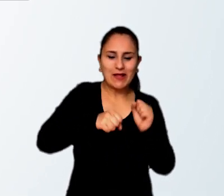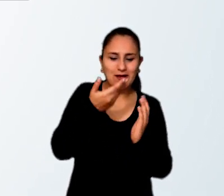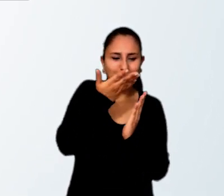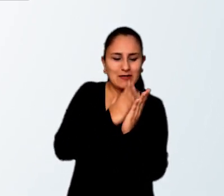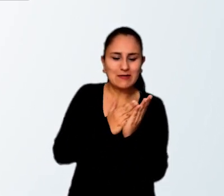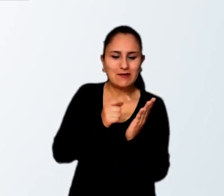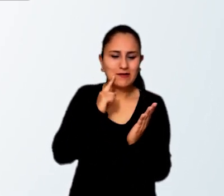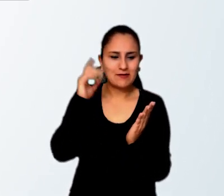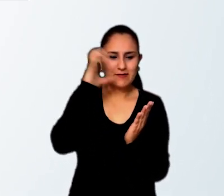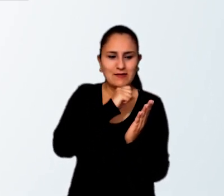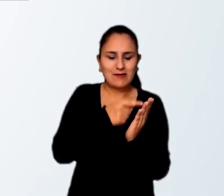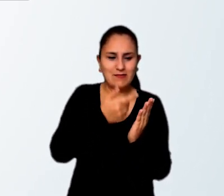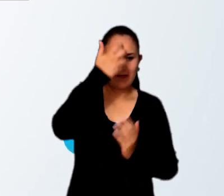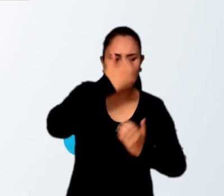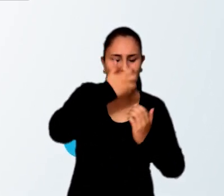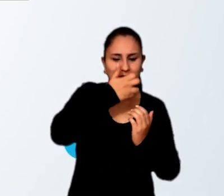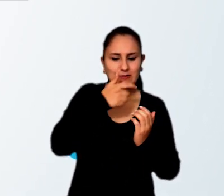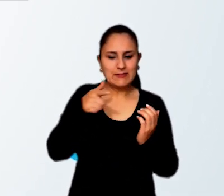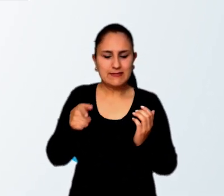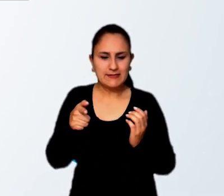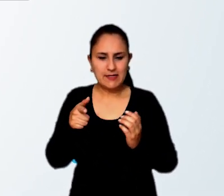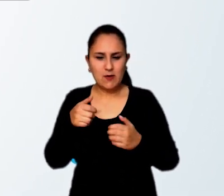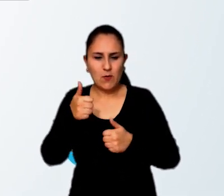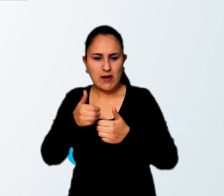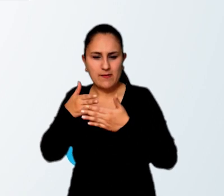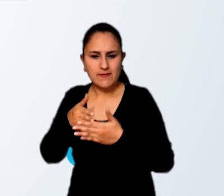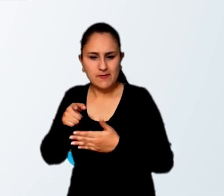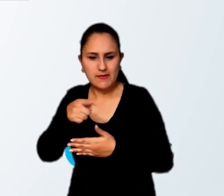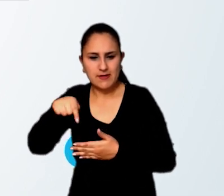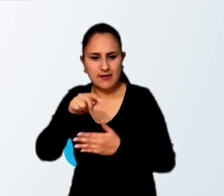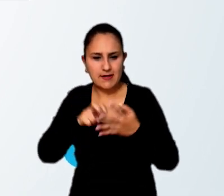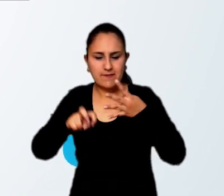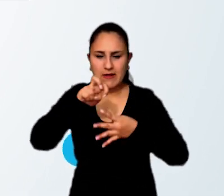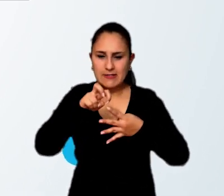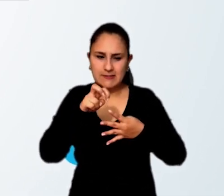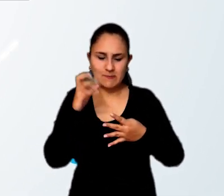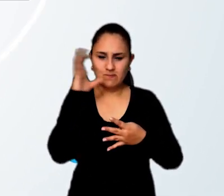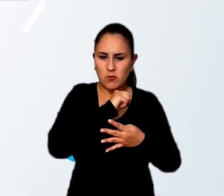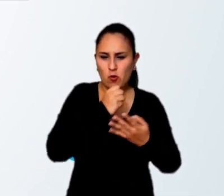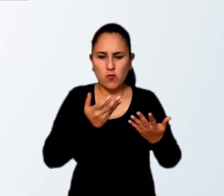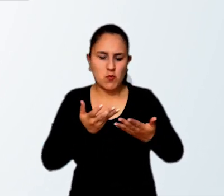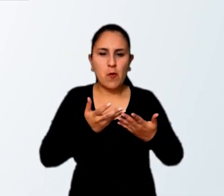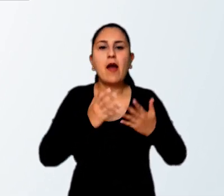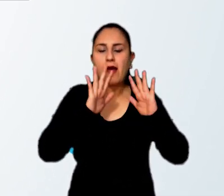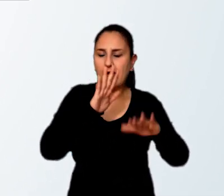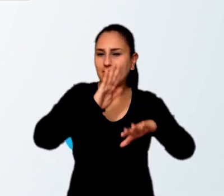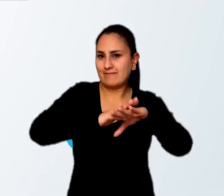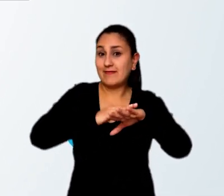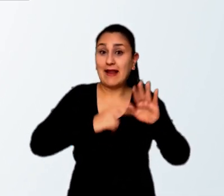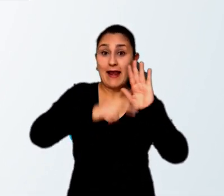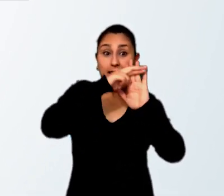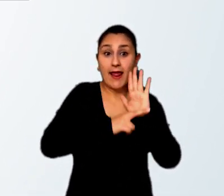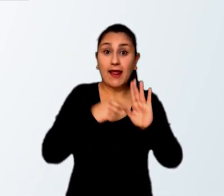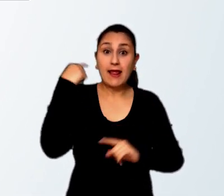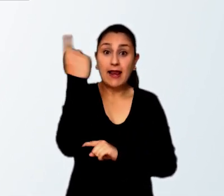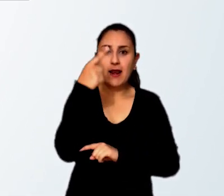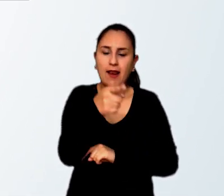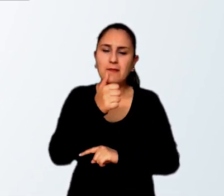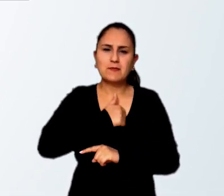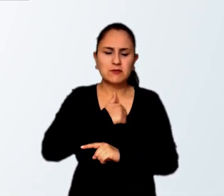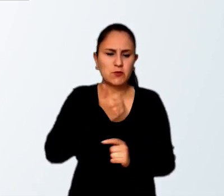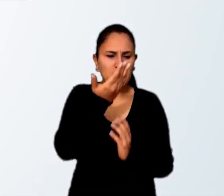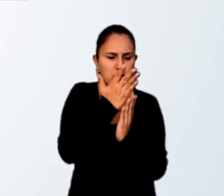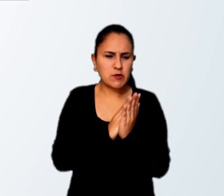valoraciones y de limitaciones entre los niveles como regla general el juicio que realice deberá estar